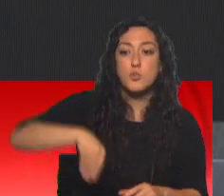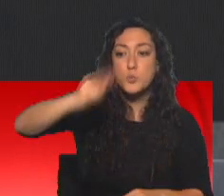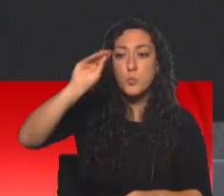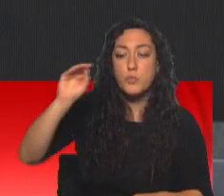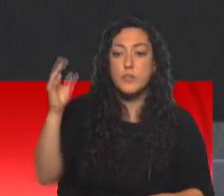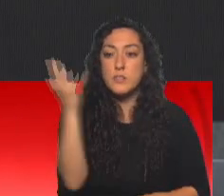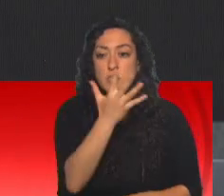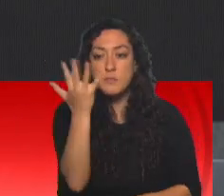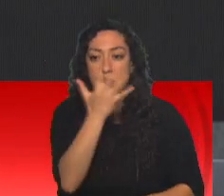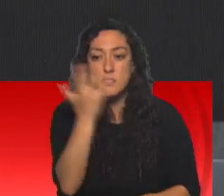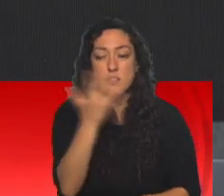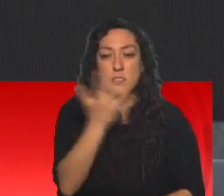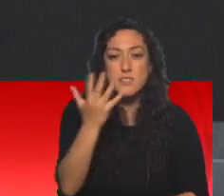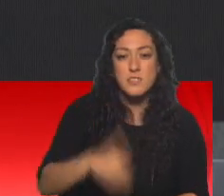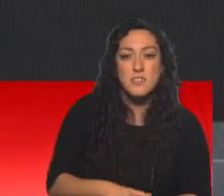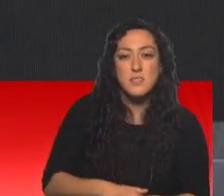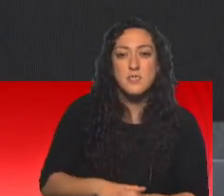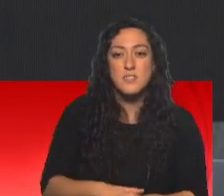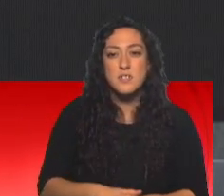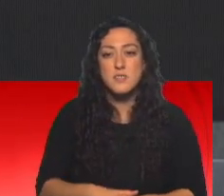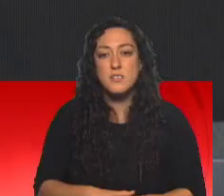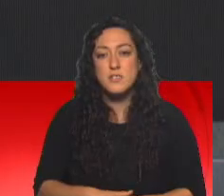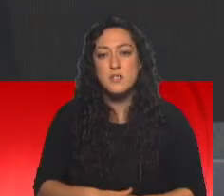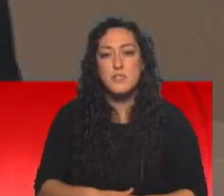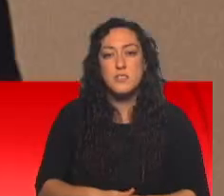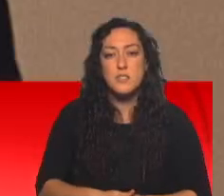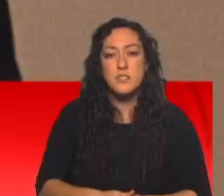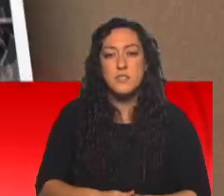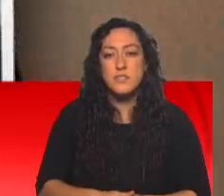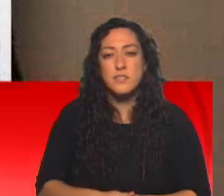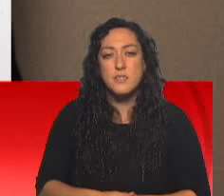pasó con este joven de 31 años aquí en nuestro país.